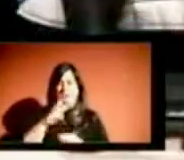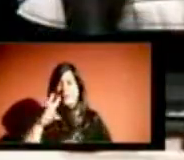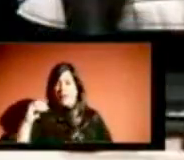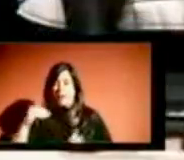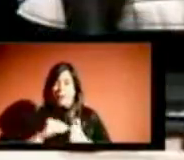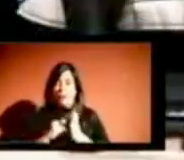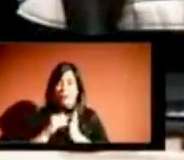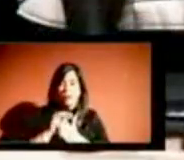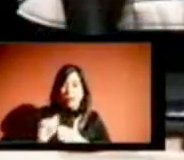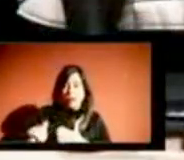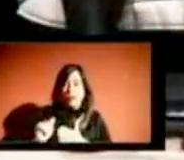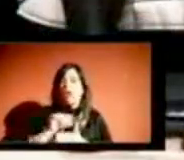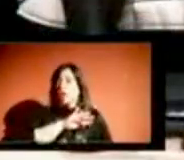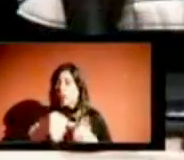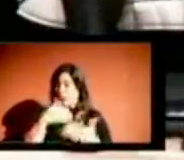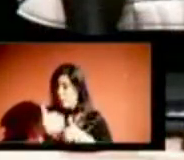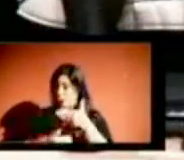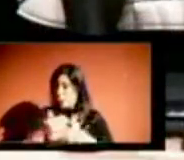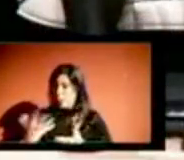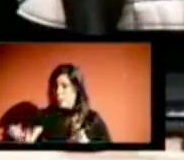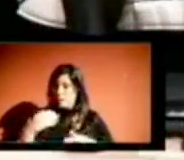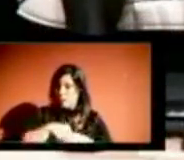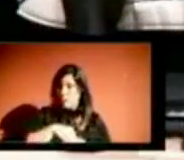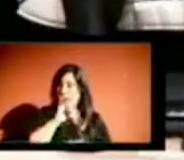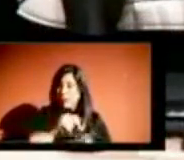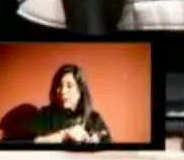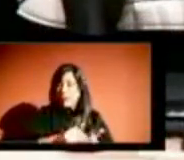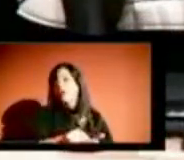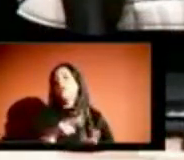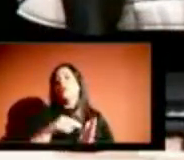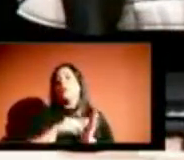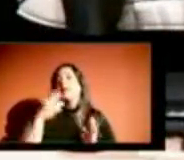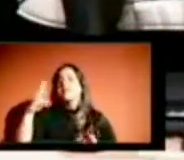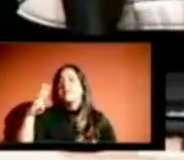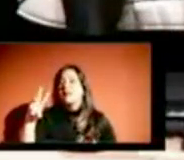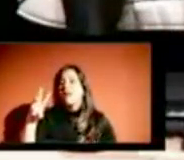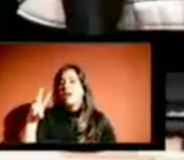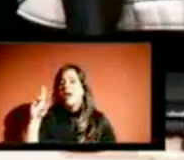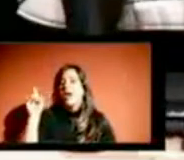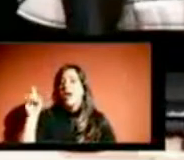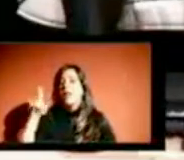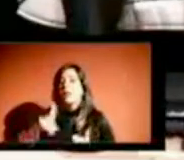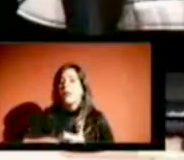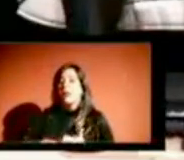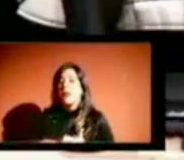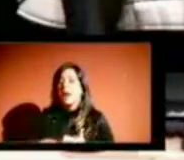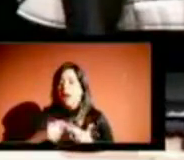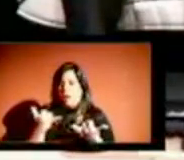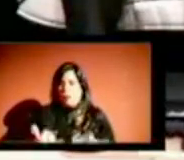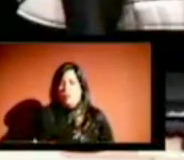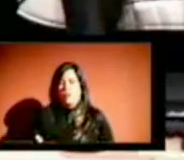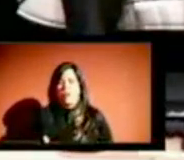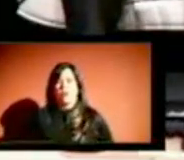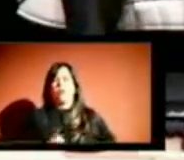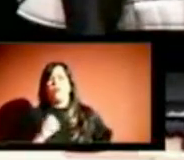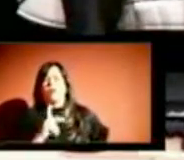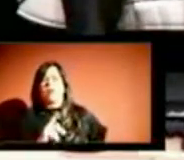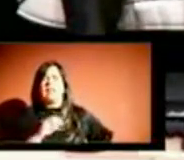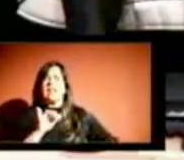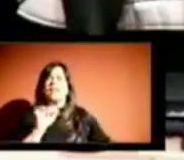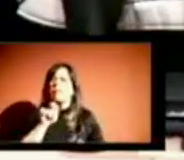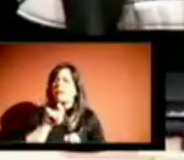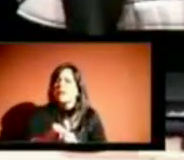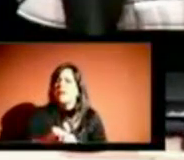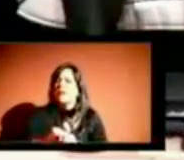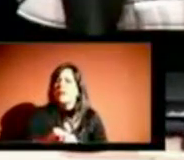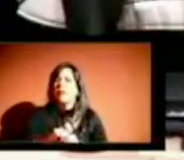¿60 millones? Sí, está todo ese proceso, correcto. ¿60 millones son del 2016 hasta al presente? Ok, ¿y esto